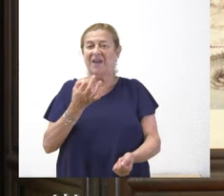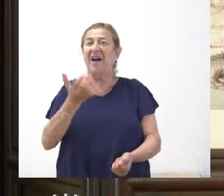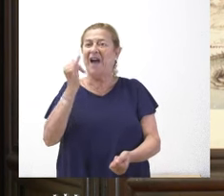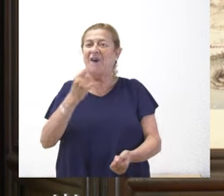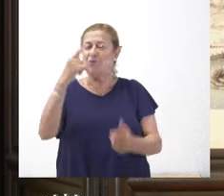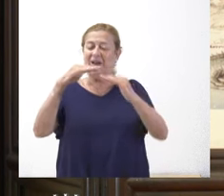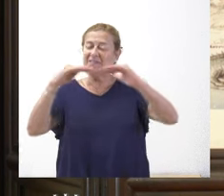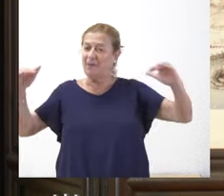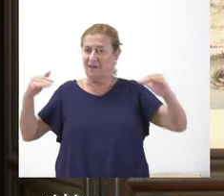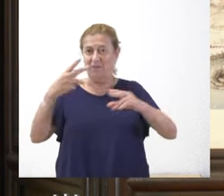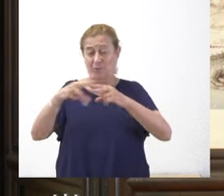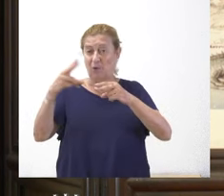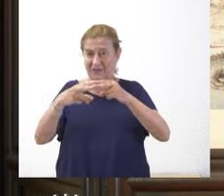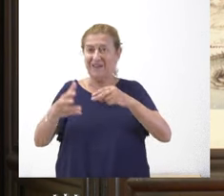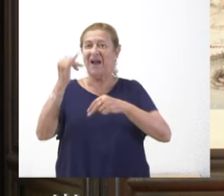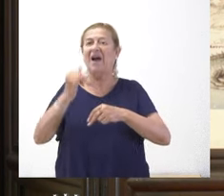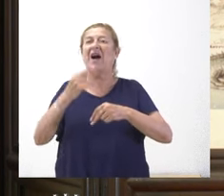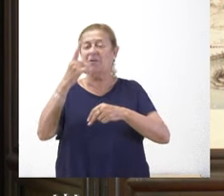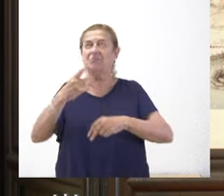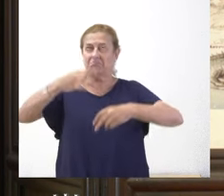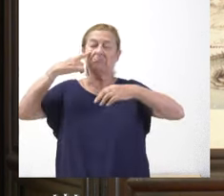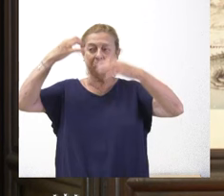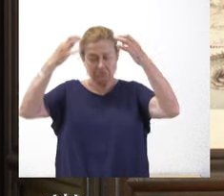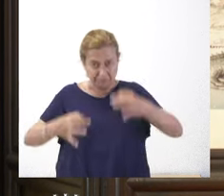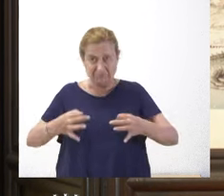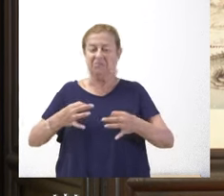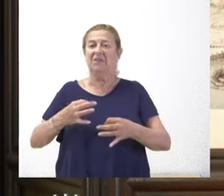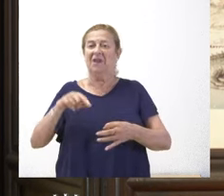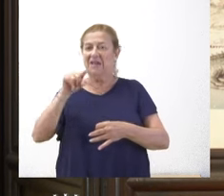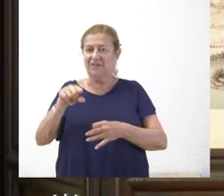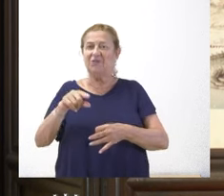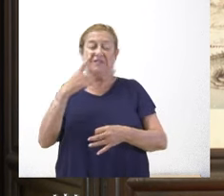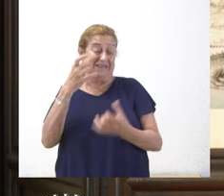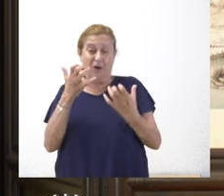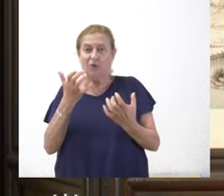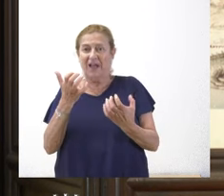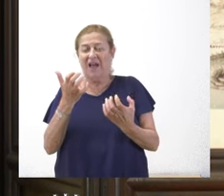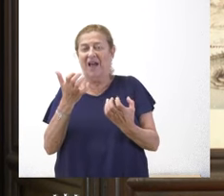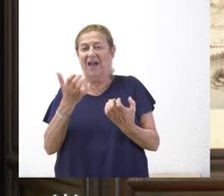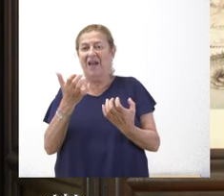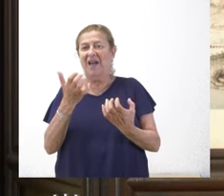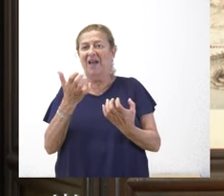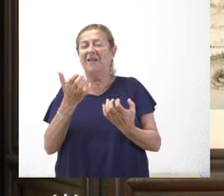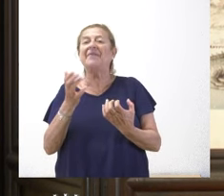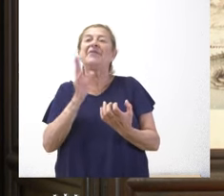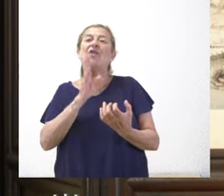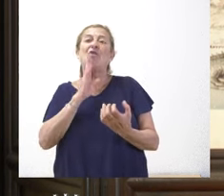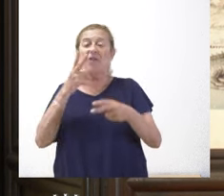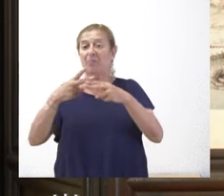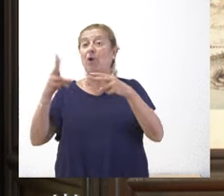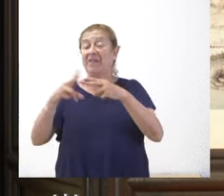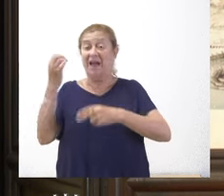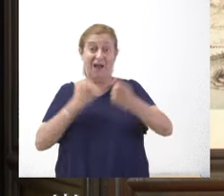estabilidad política hay una certidumbre eso se nota en la política